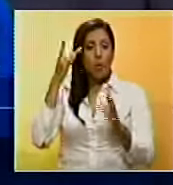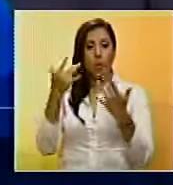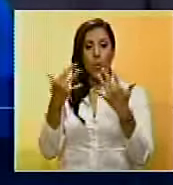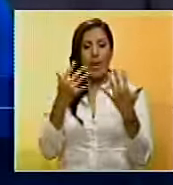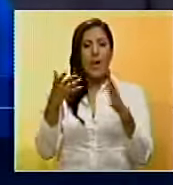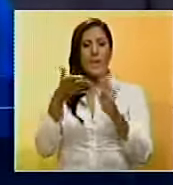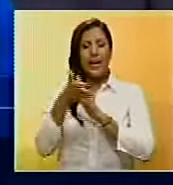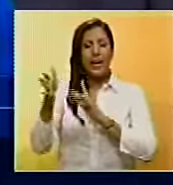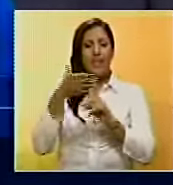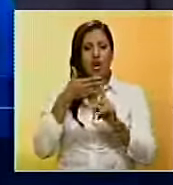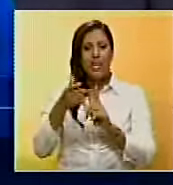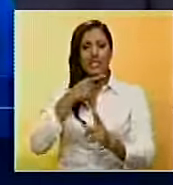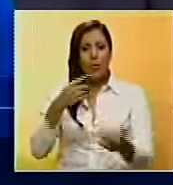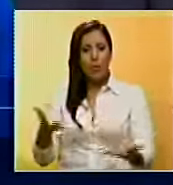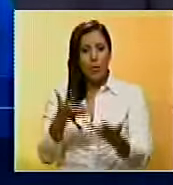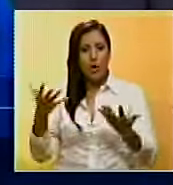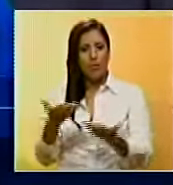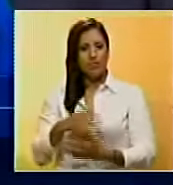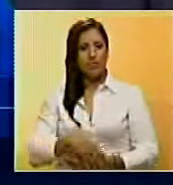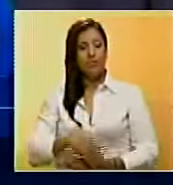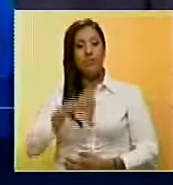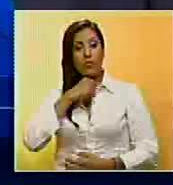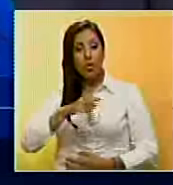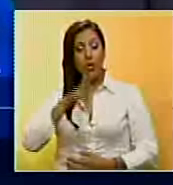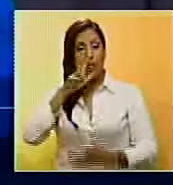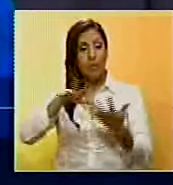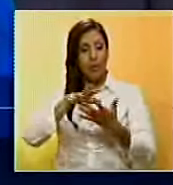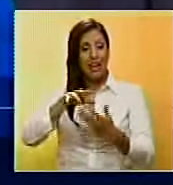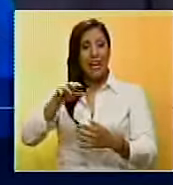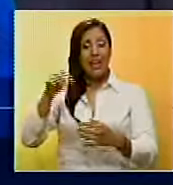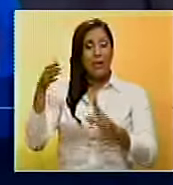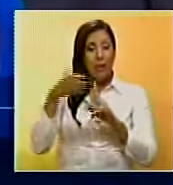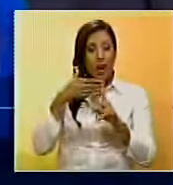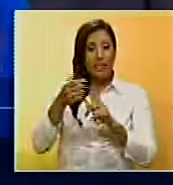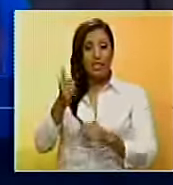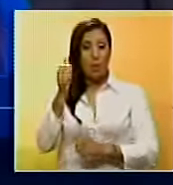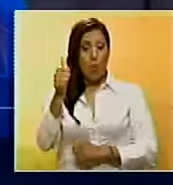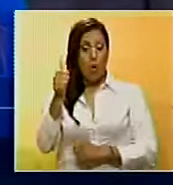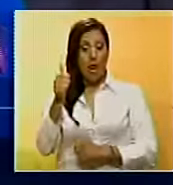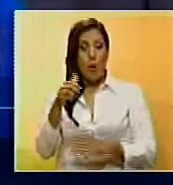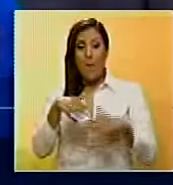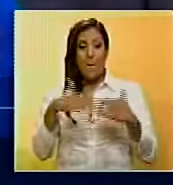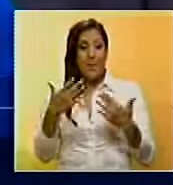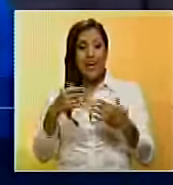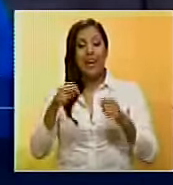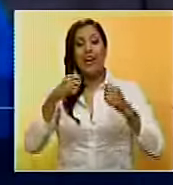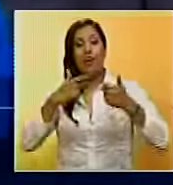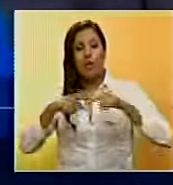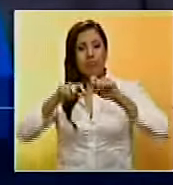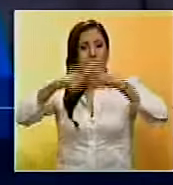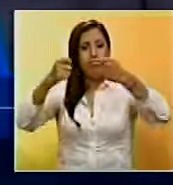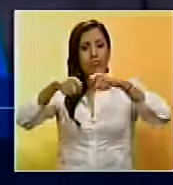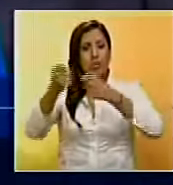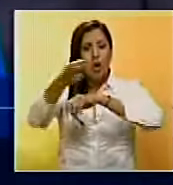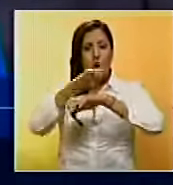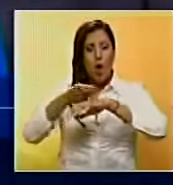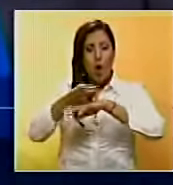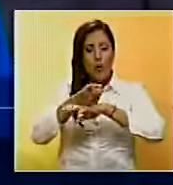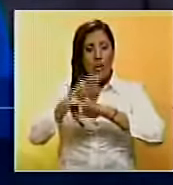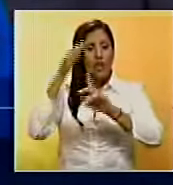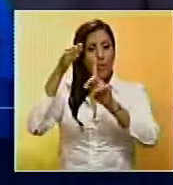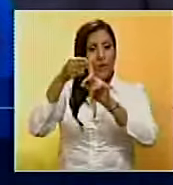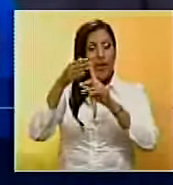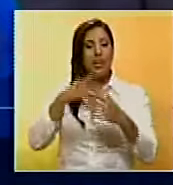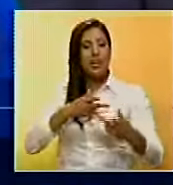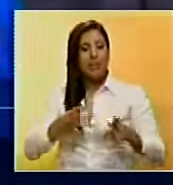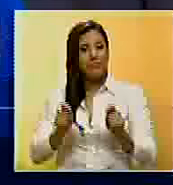referirse a la violencia, para referirse al terrorismo. El terrorismo es bueno cuando le sirve para derrocar a los gobiernos que no son afines a